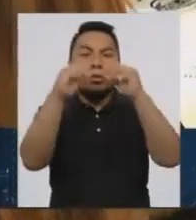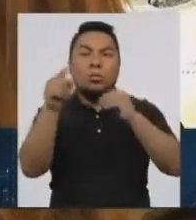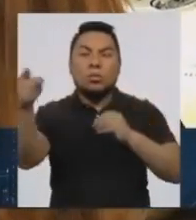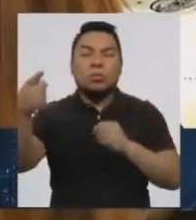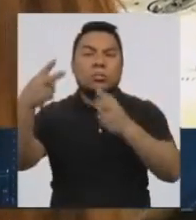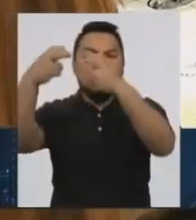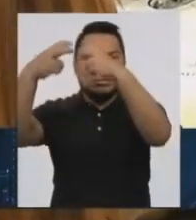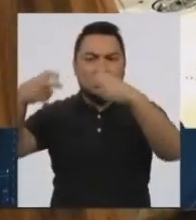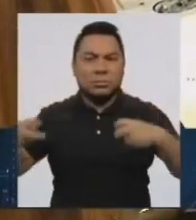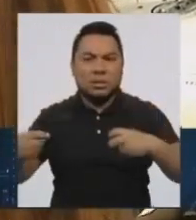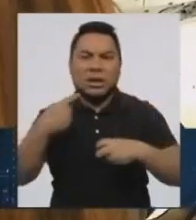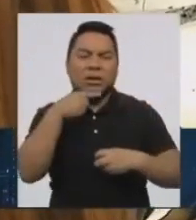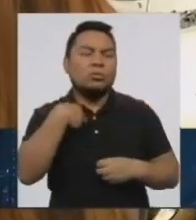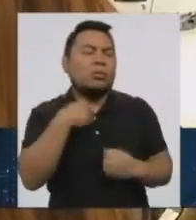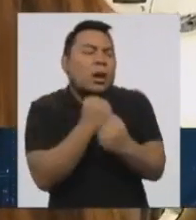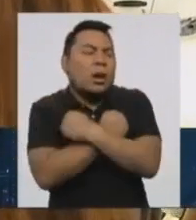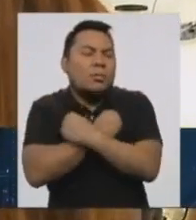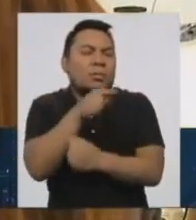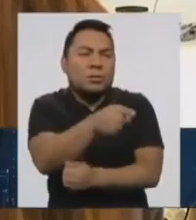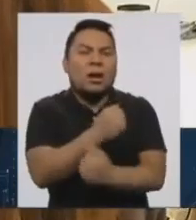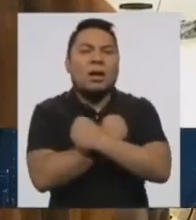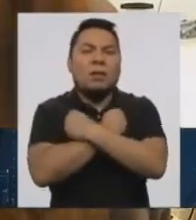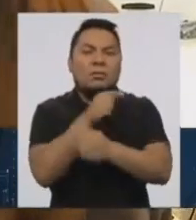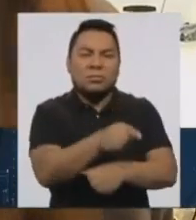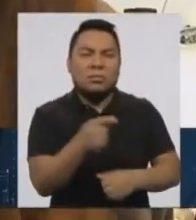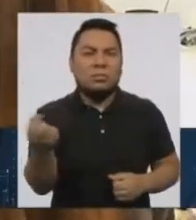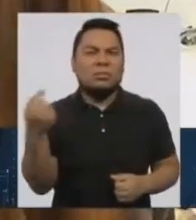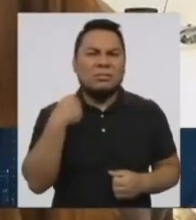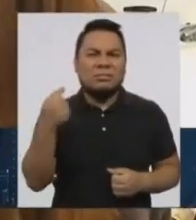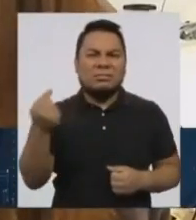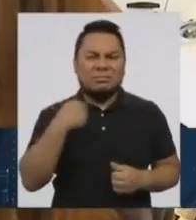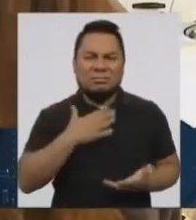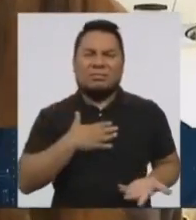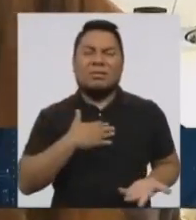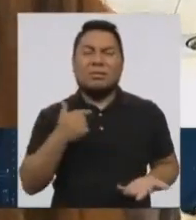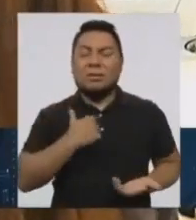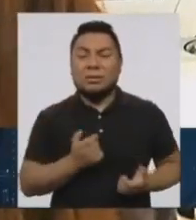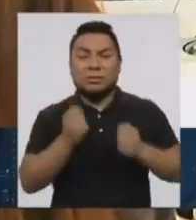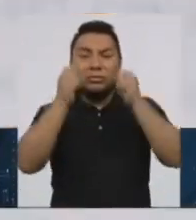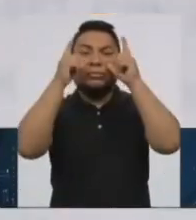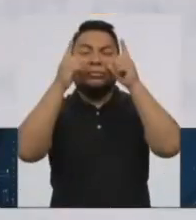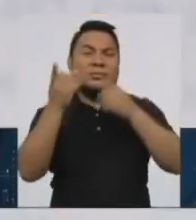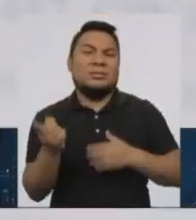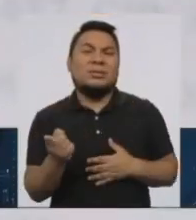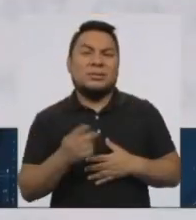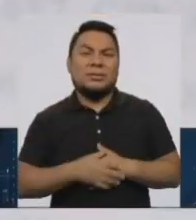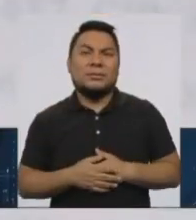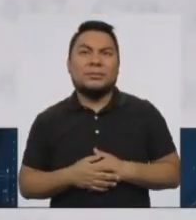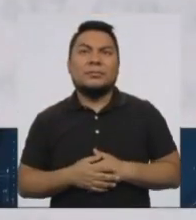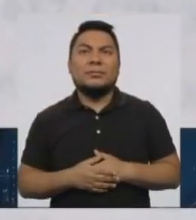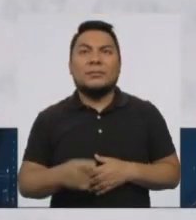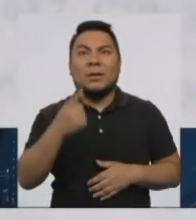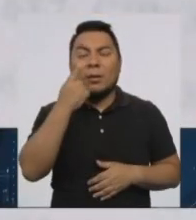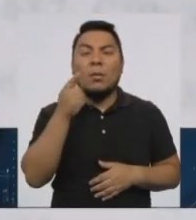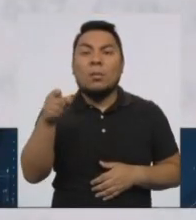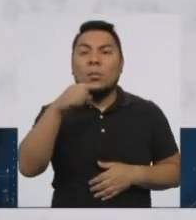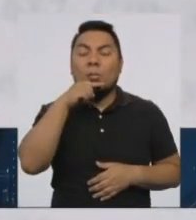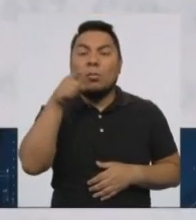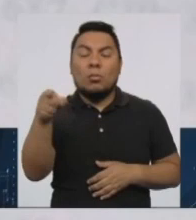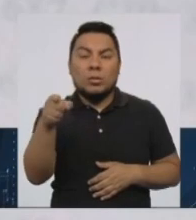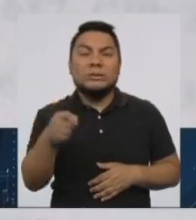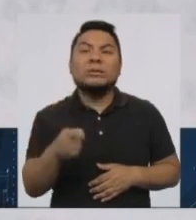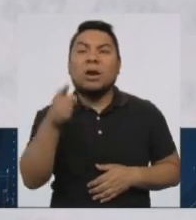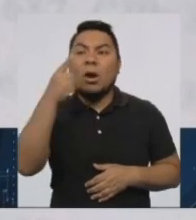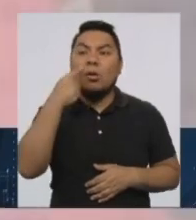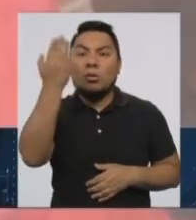mil veces va a seguir amándome. Y ese amándome, entre comillas, a mí me sonó amenaza. Esta universitaria refirió que su acosador